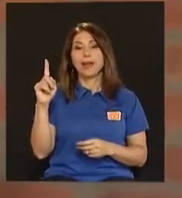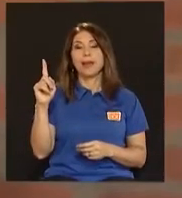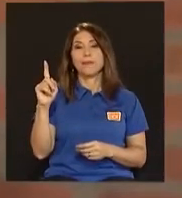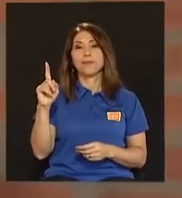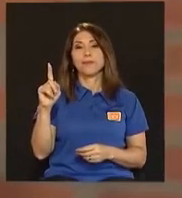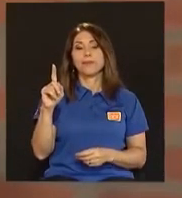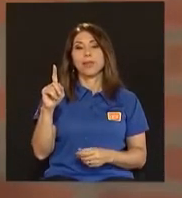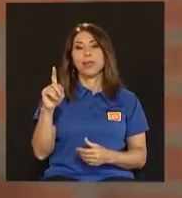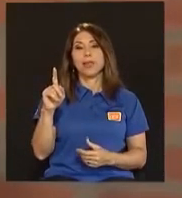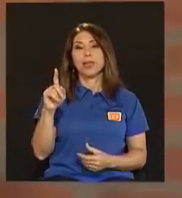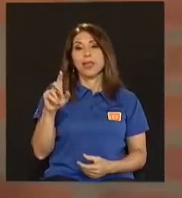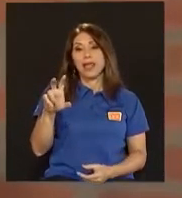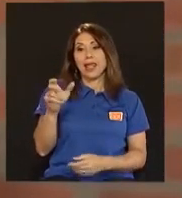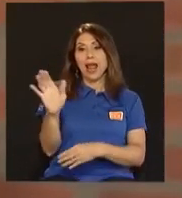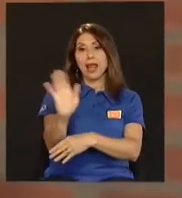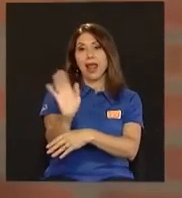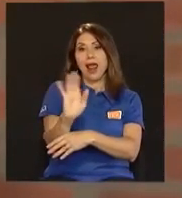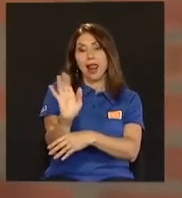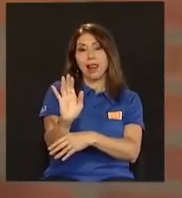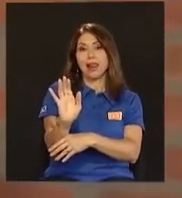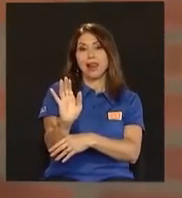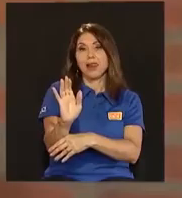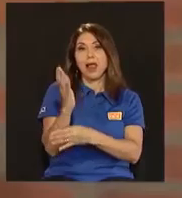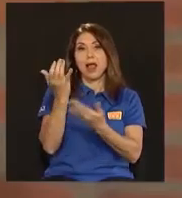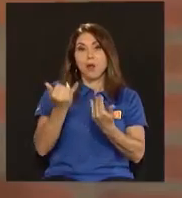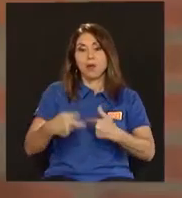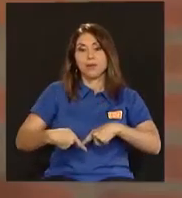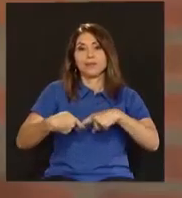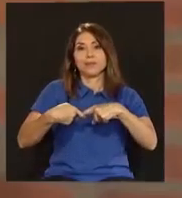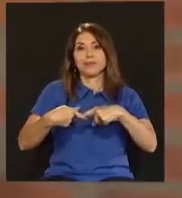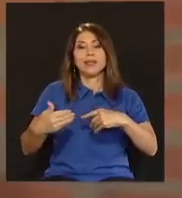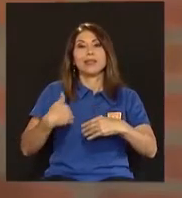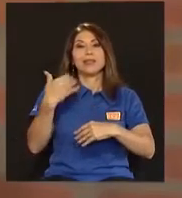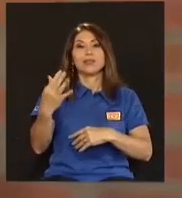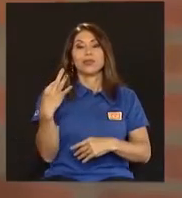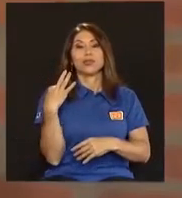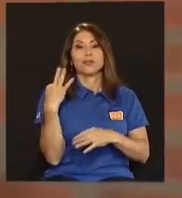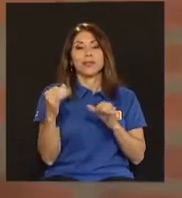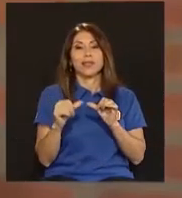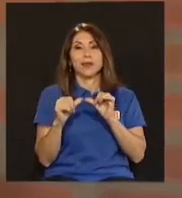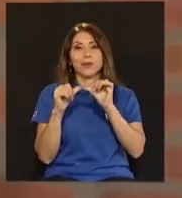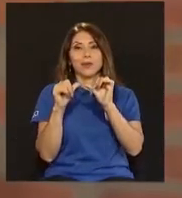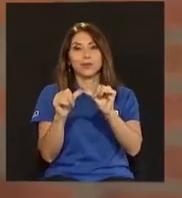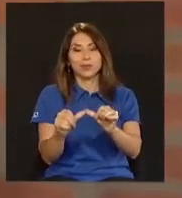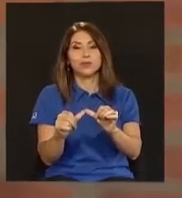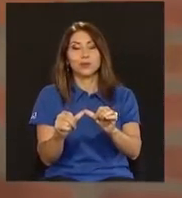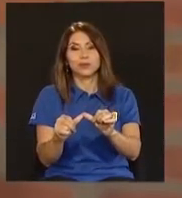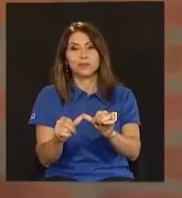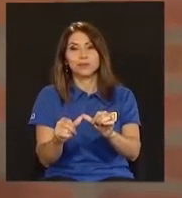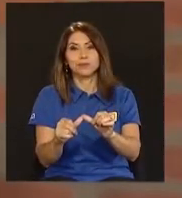invitar al canal a que nos invite a regresar una vez que lo tenga